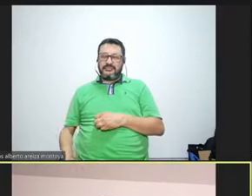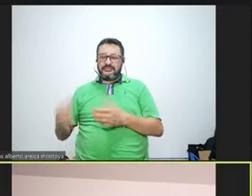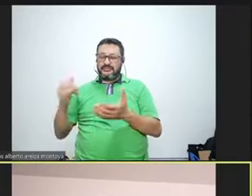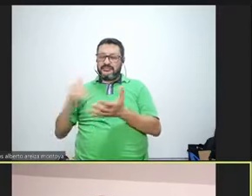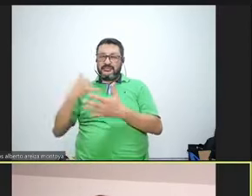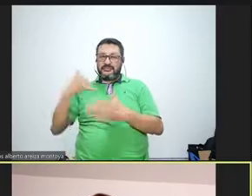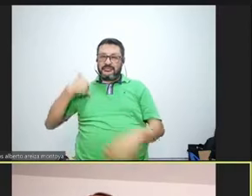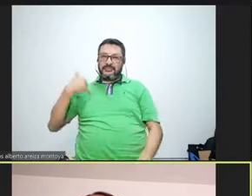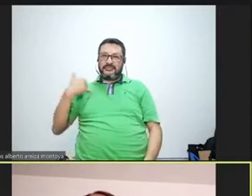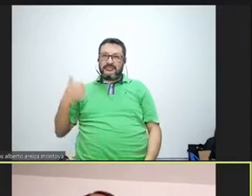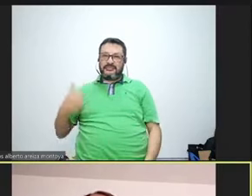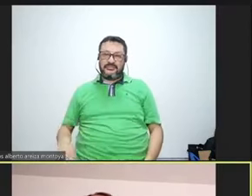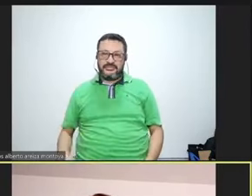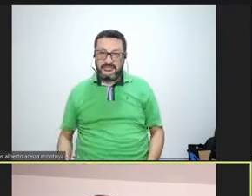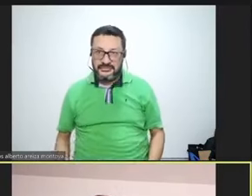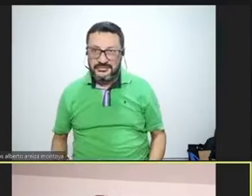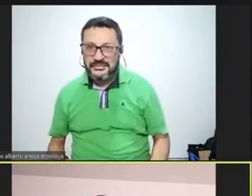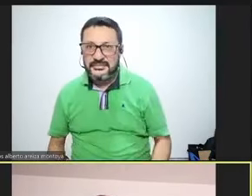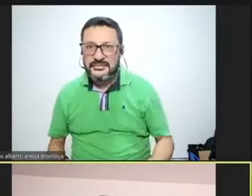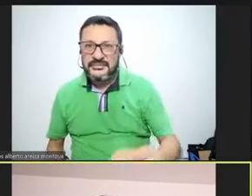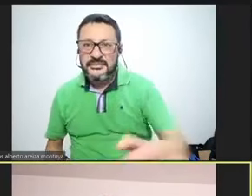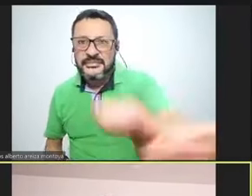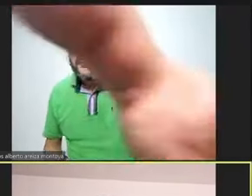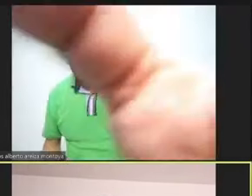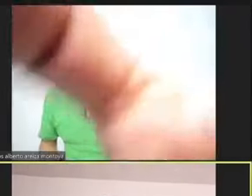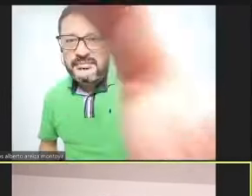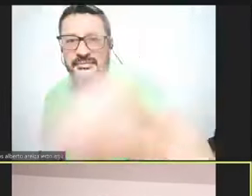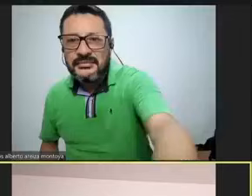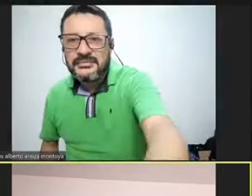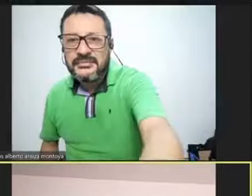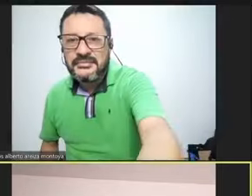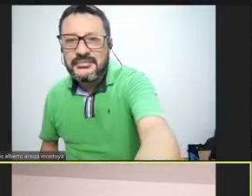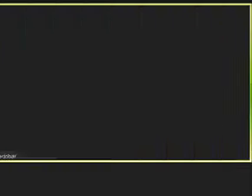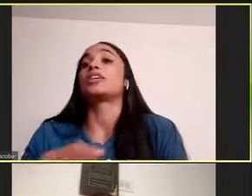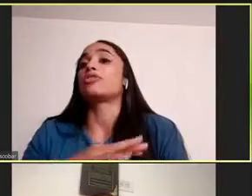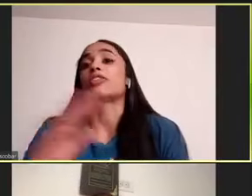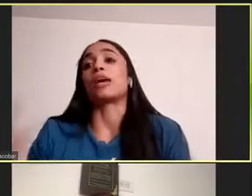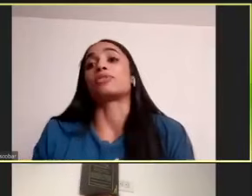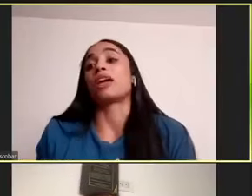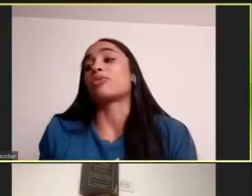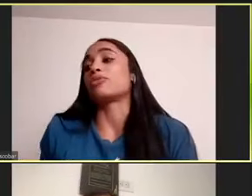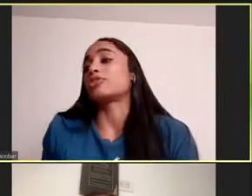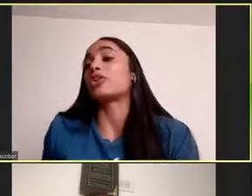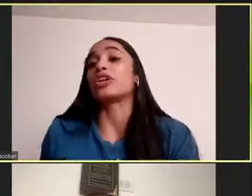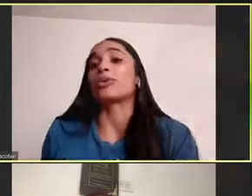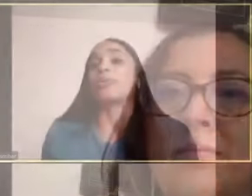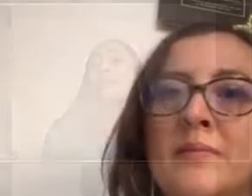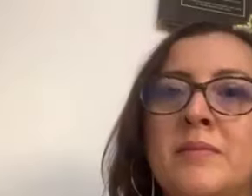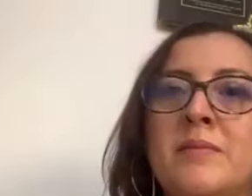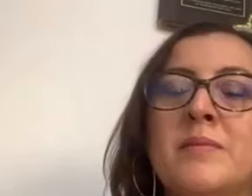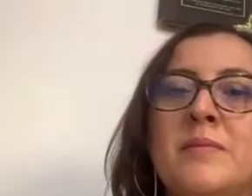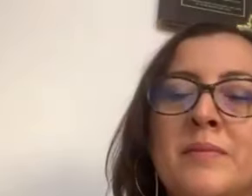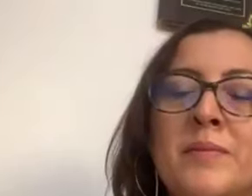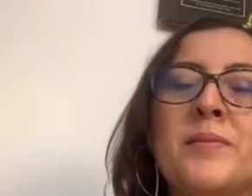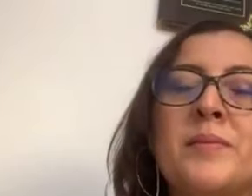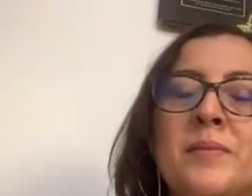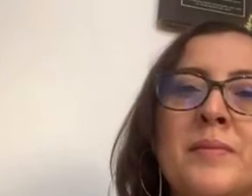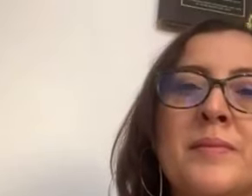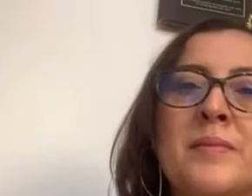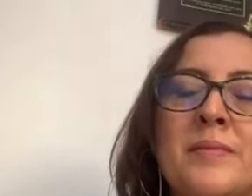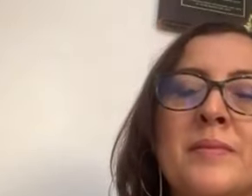un campeonato suramericano. Siempre era Brasil, Brasil, Brasil. Y ese año logramos algo histórico.